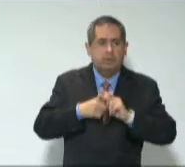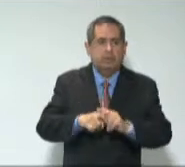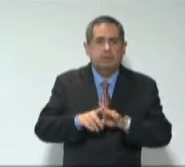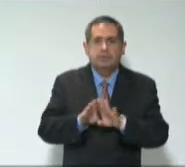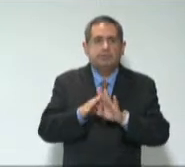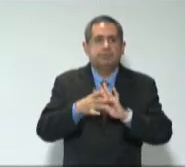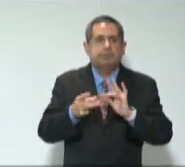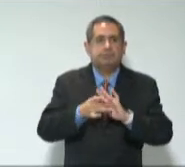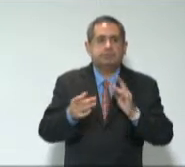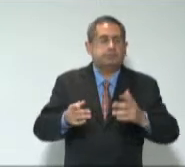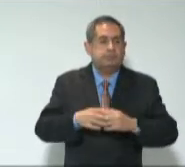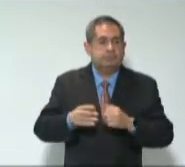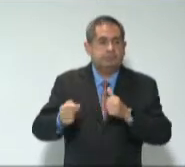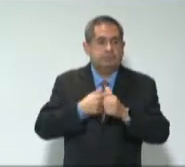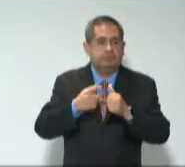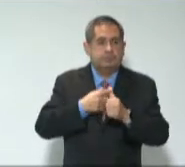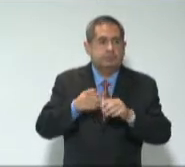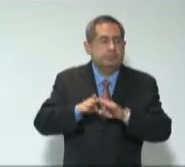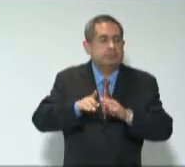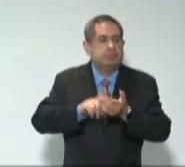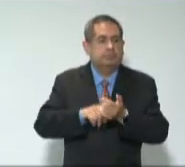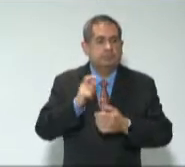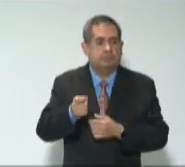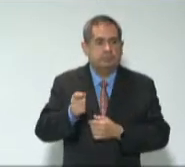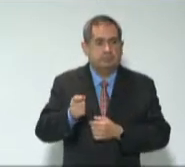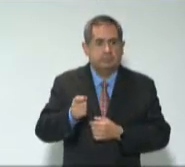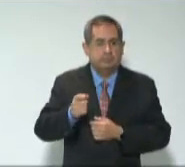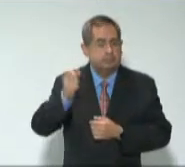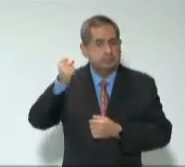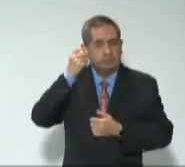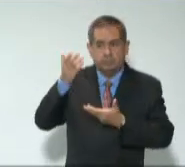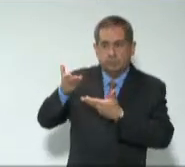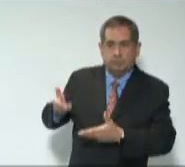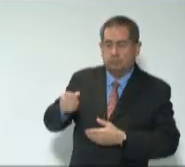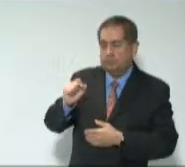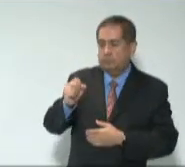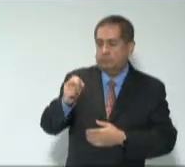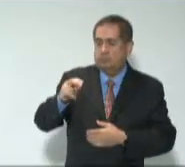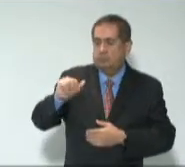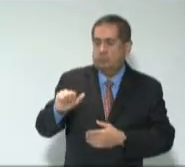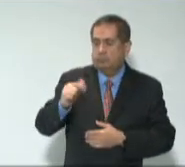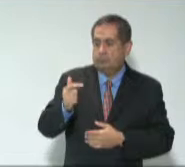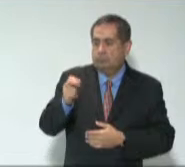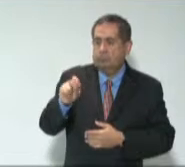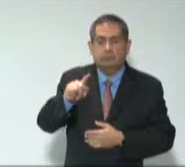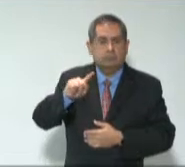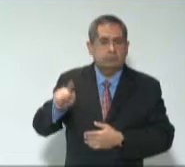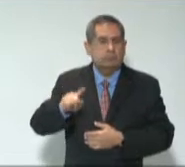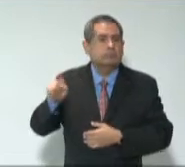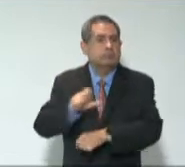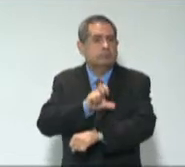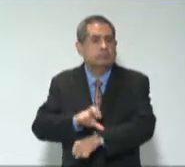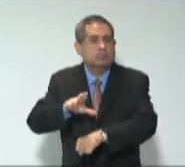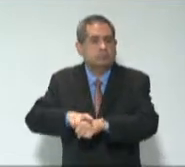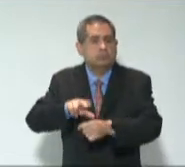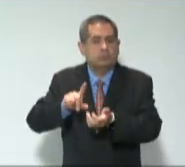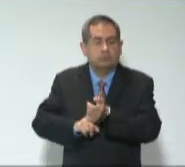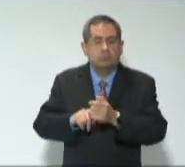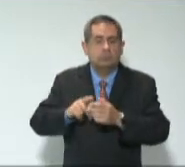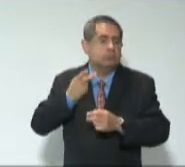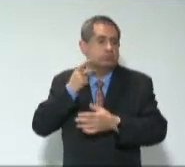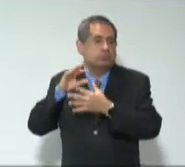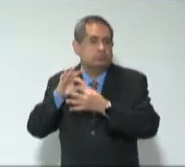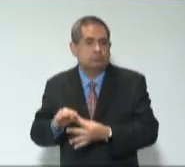iniciamos primeramente con la ponente Sonia González que es la coordinadora del área de